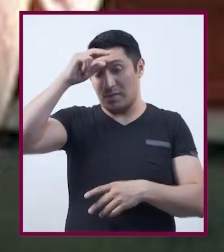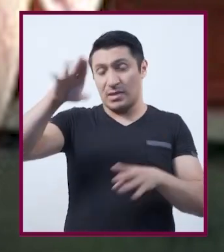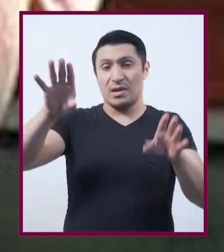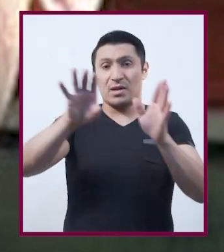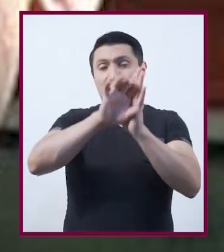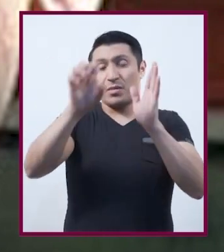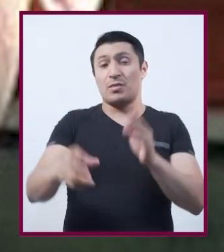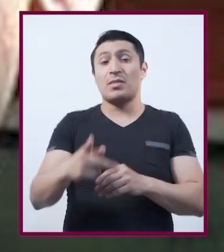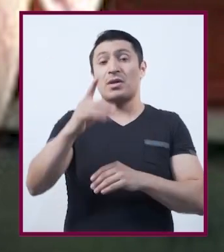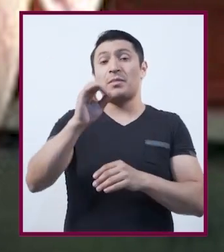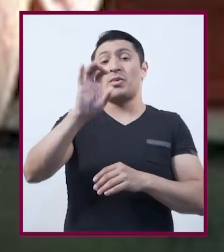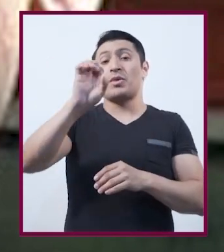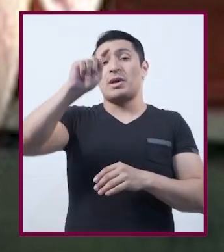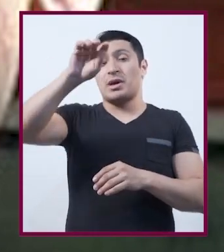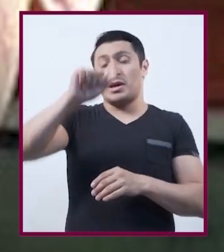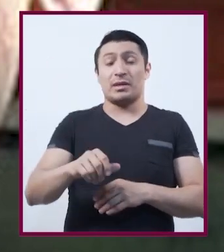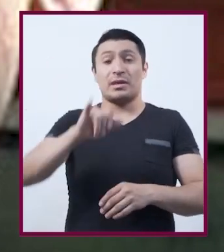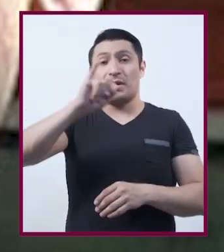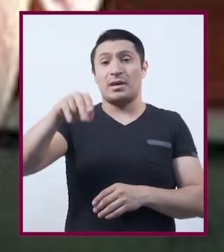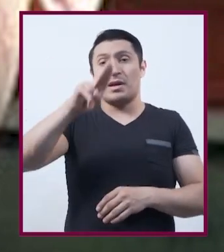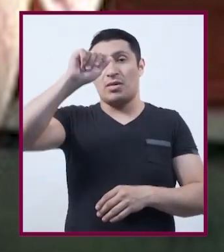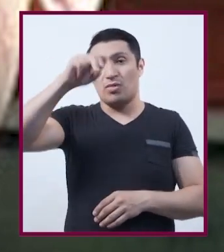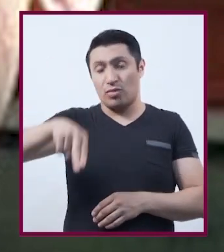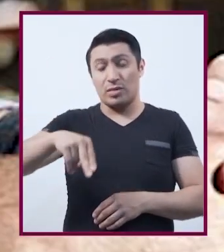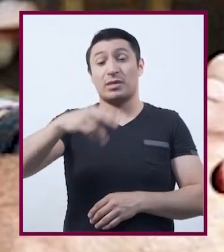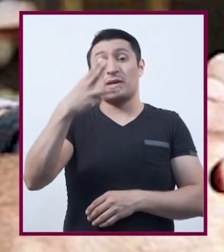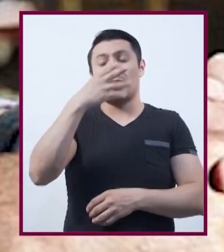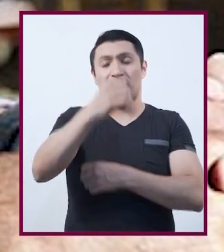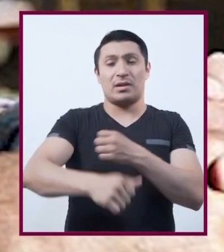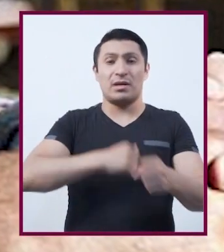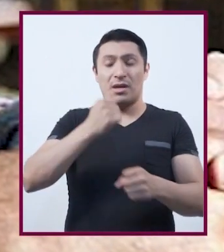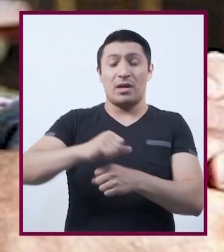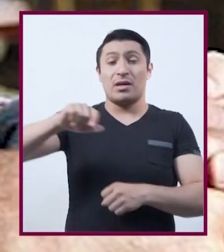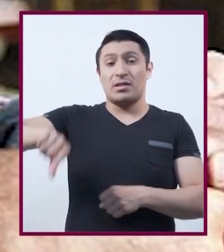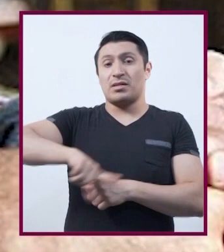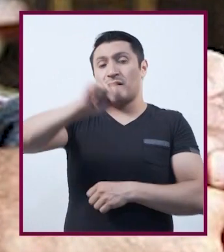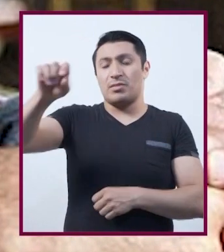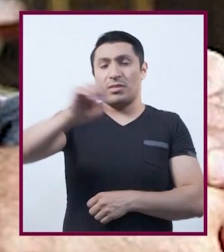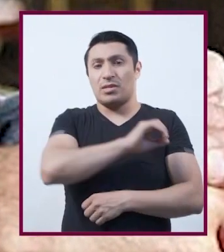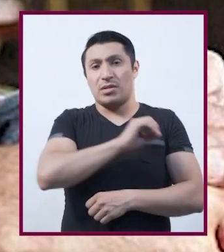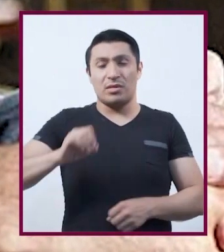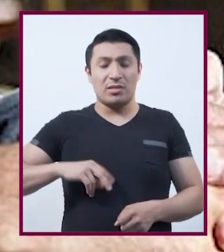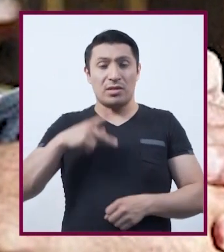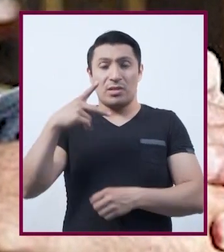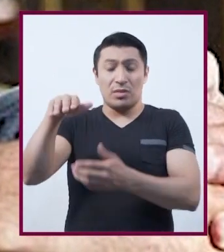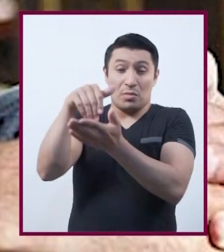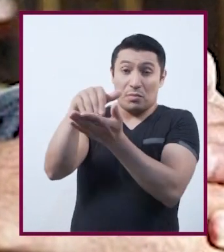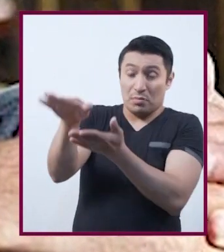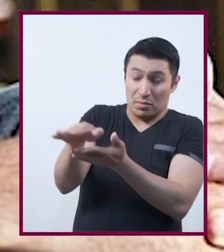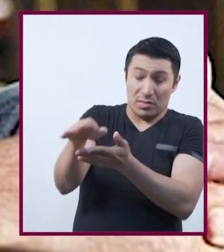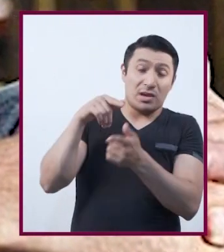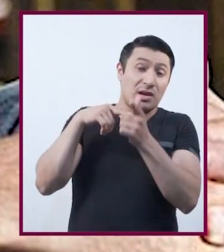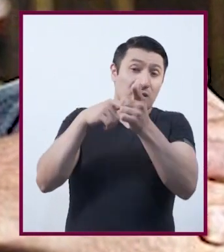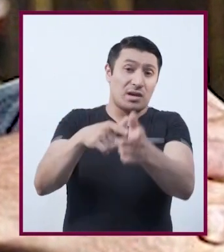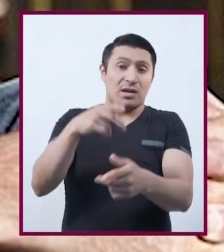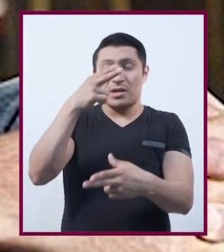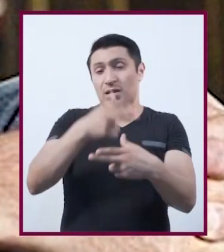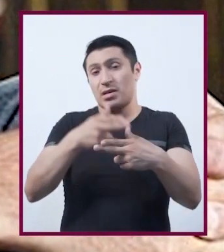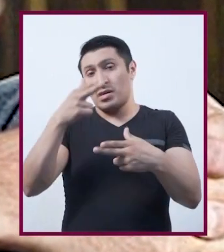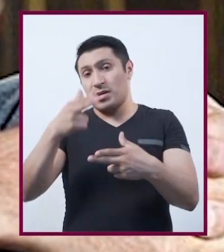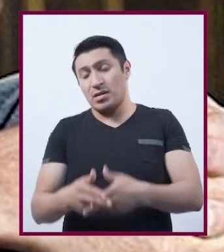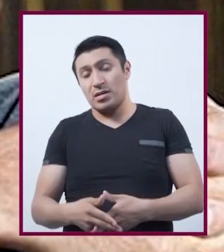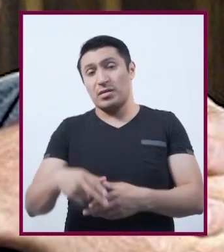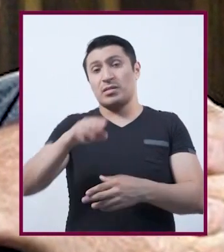exilio, esta vez hacia la costa catalana de España. En Argentina, su libro había sido denunciado en los medios de